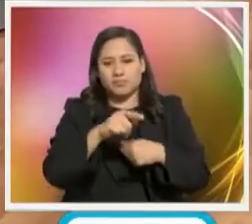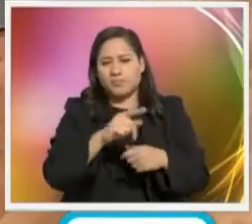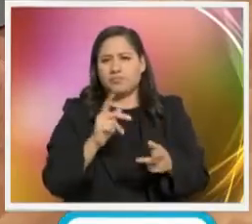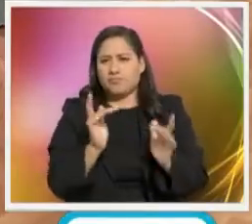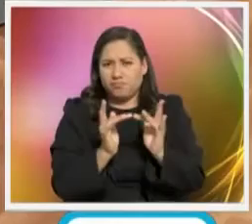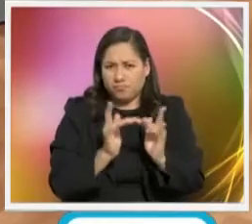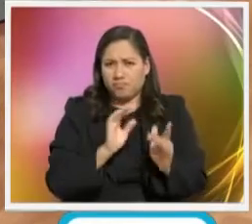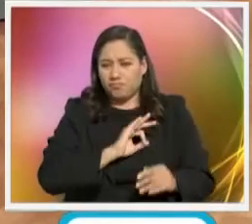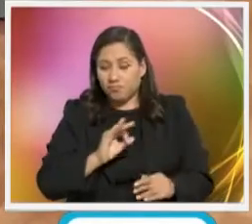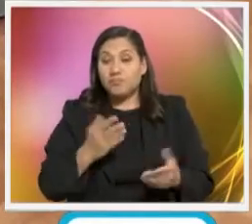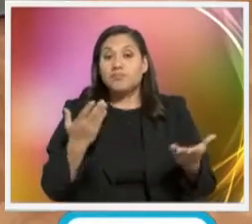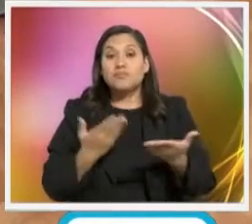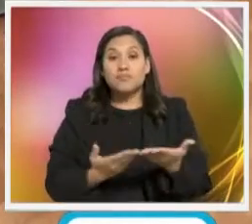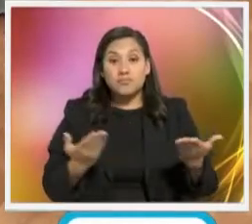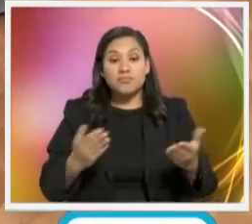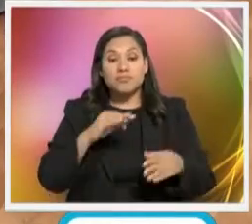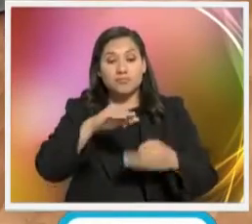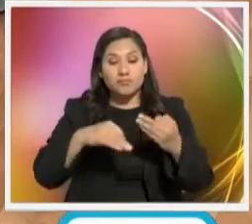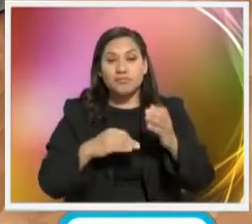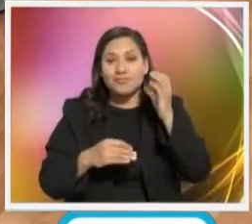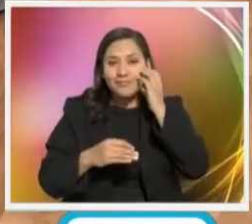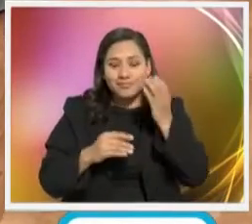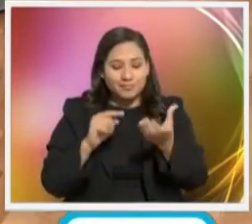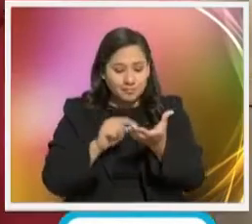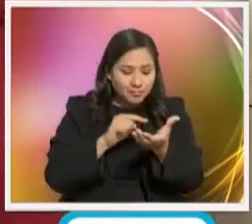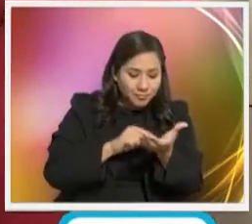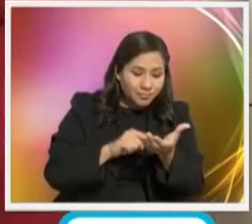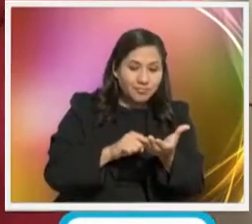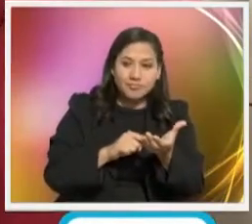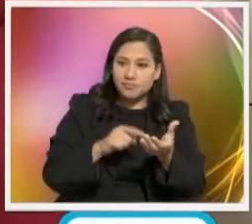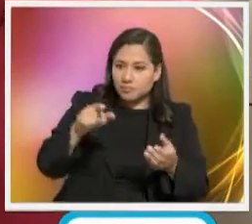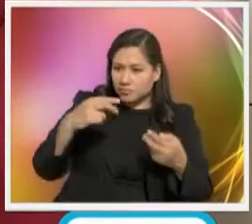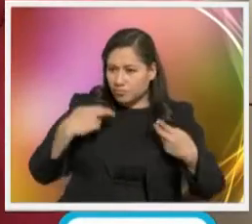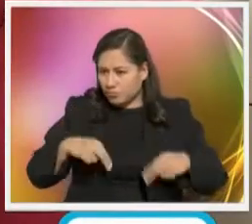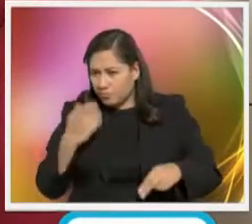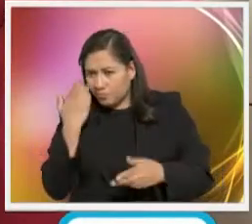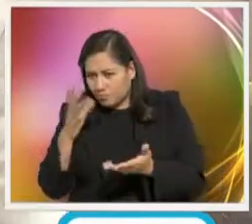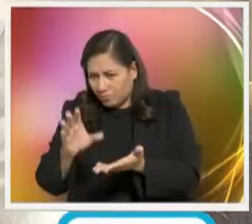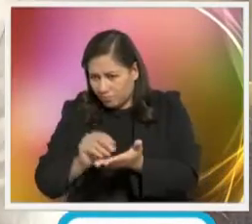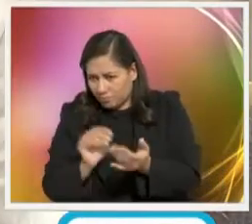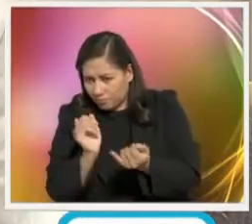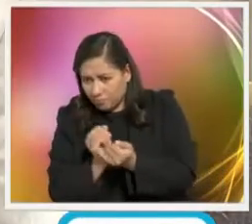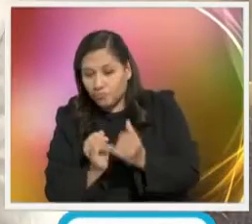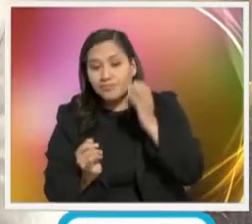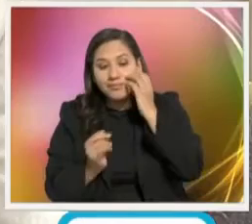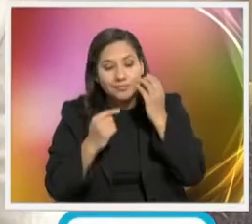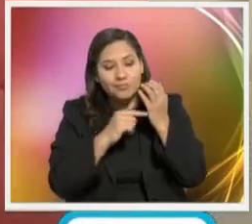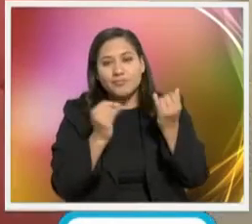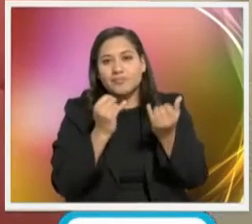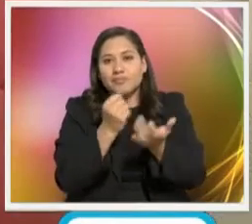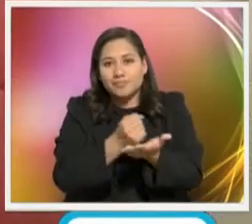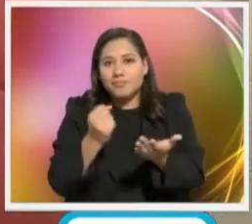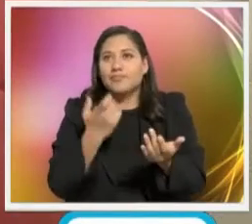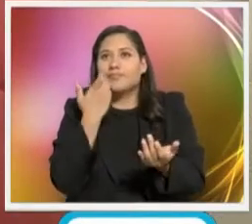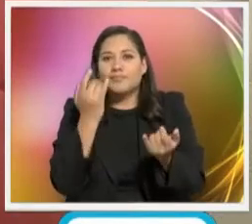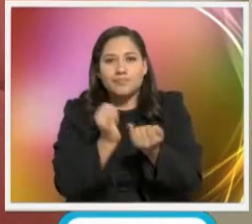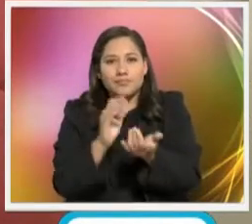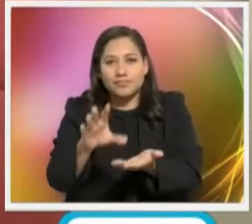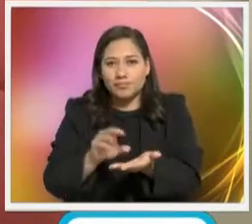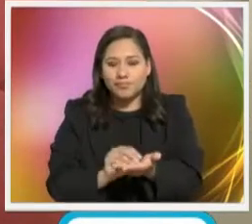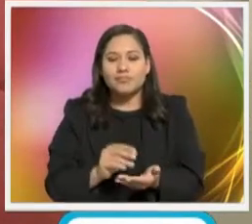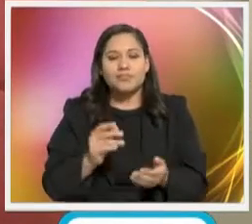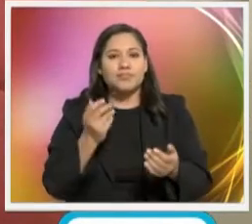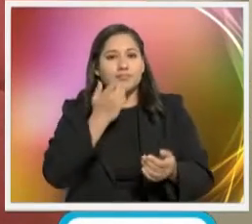de que todos tenemos el mismo teléfono y que todos quieren comprar la misma ropa, porque todas las marcas ahora están por todos lados, buscan desesperadamente también